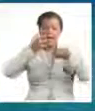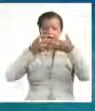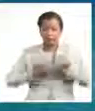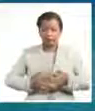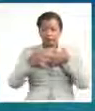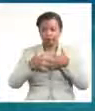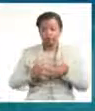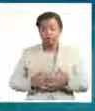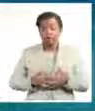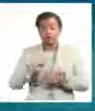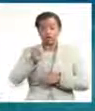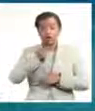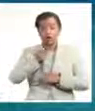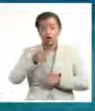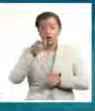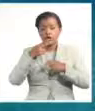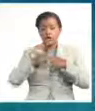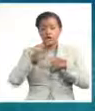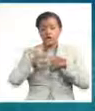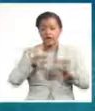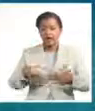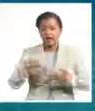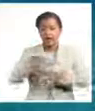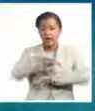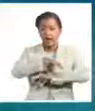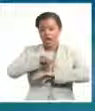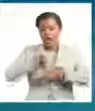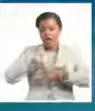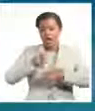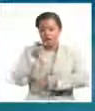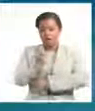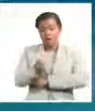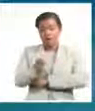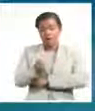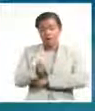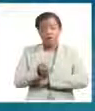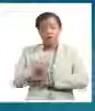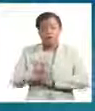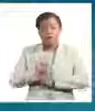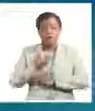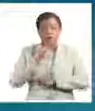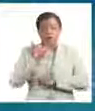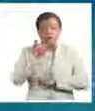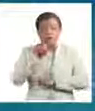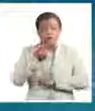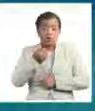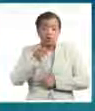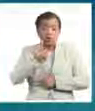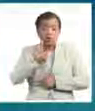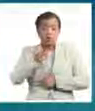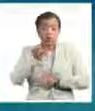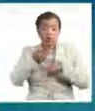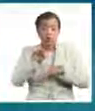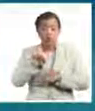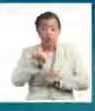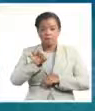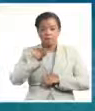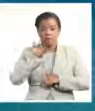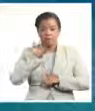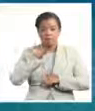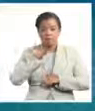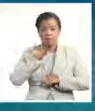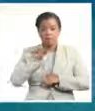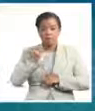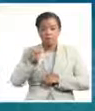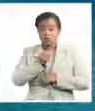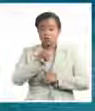ese caso estaba ganaderos y preferimos adoptar estos cuatro nombres y entonces Buscar dos